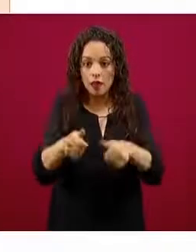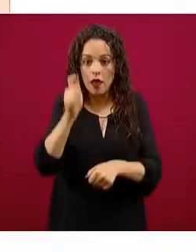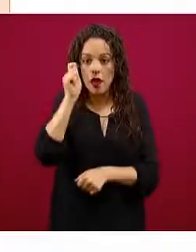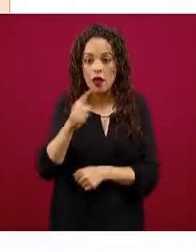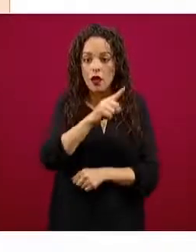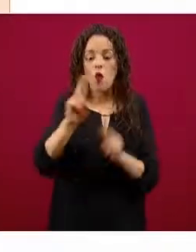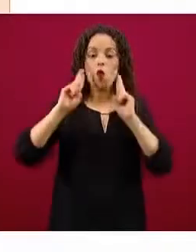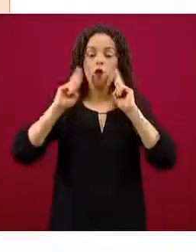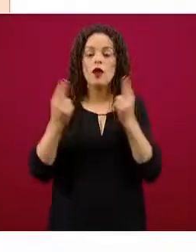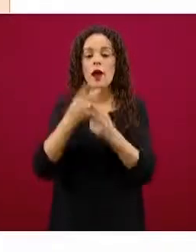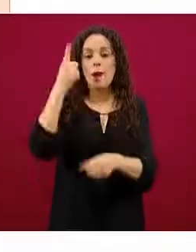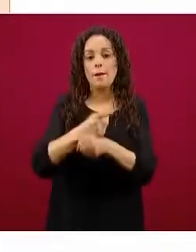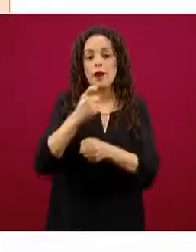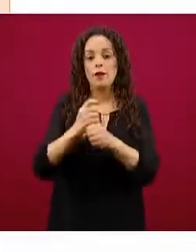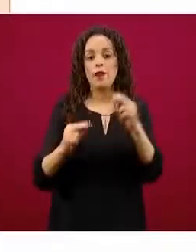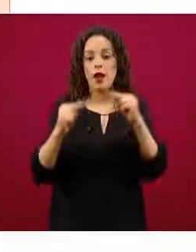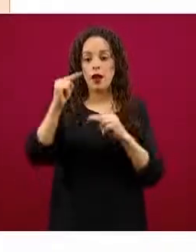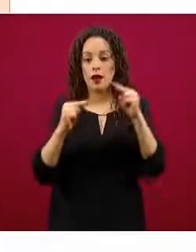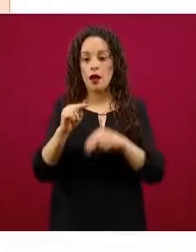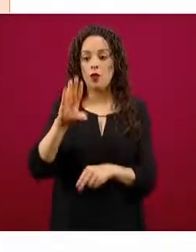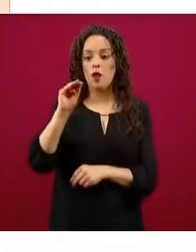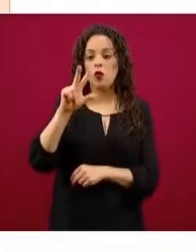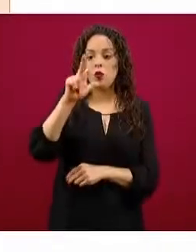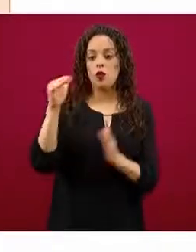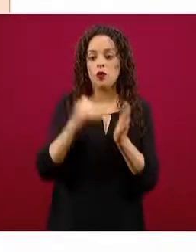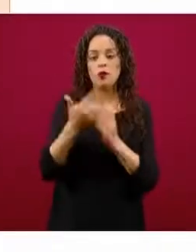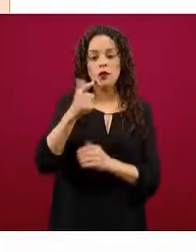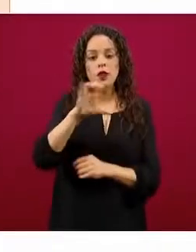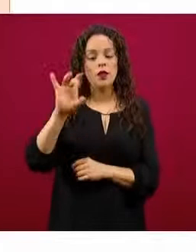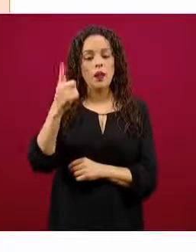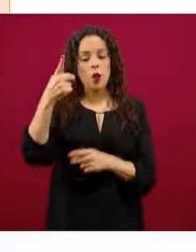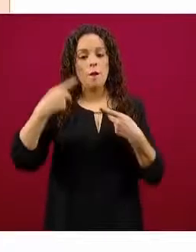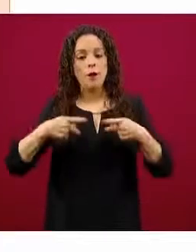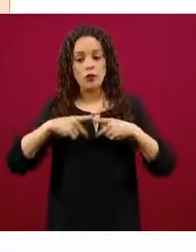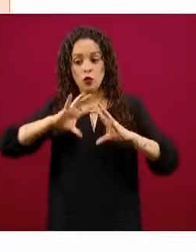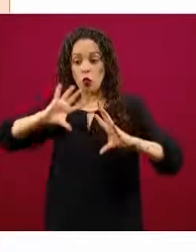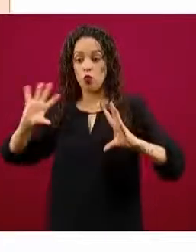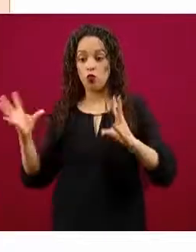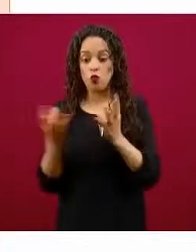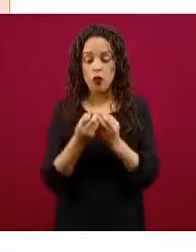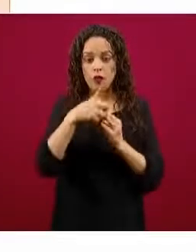nivel, que son 98,731 personas, que nos dan un total de